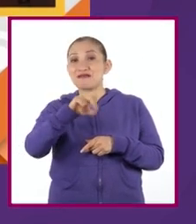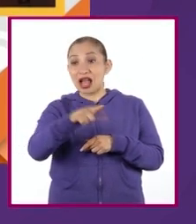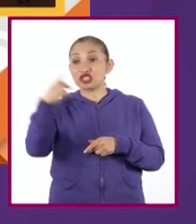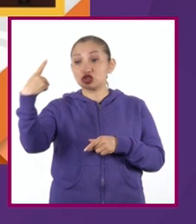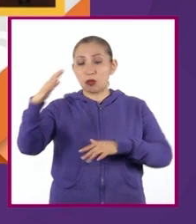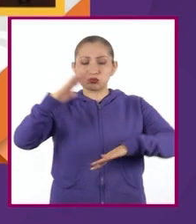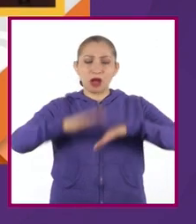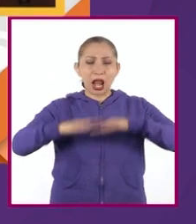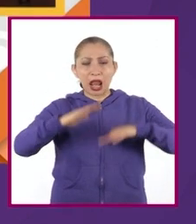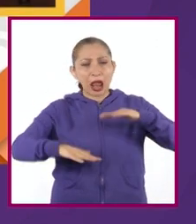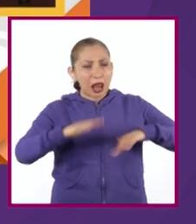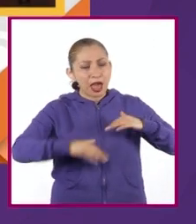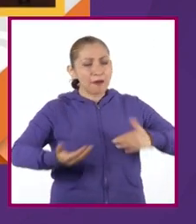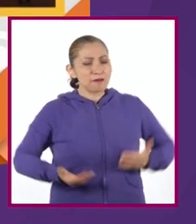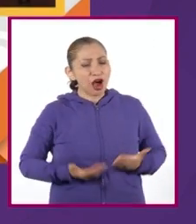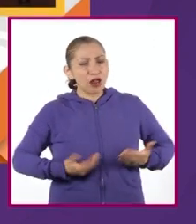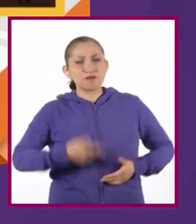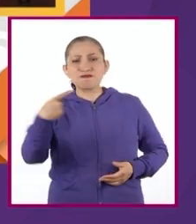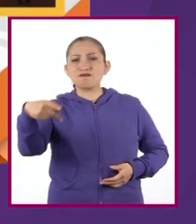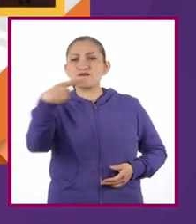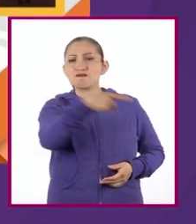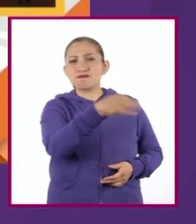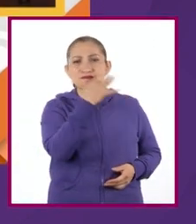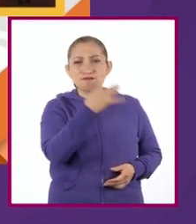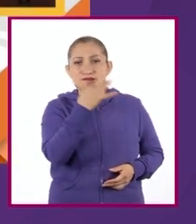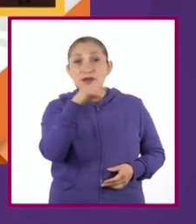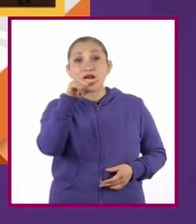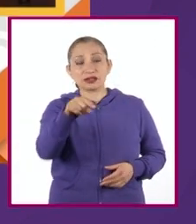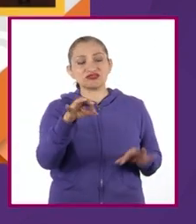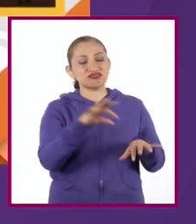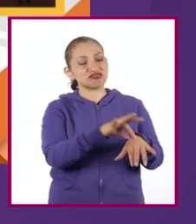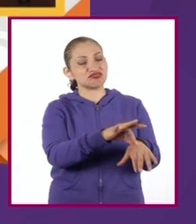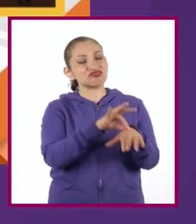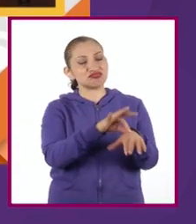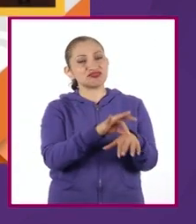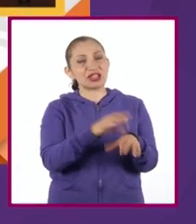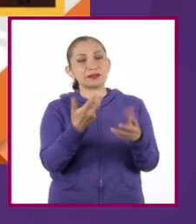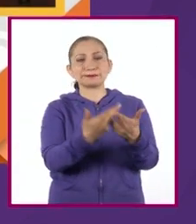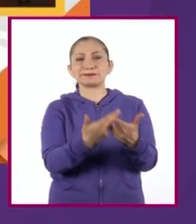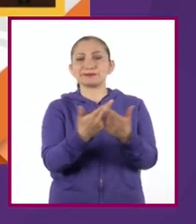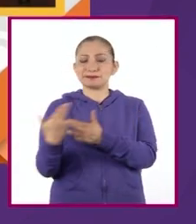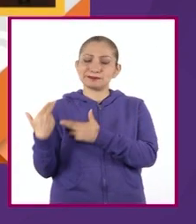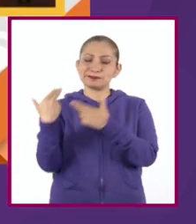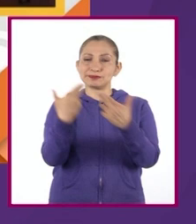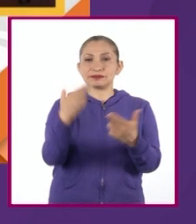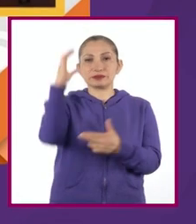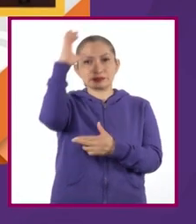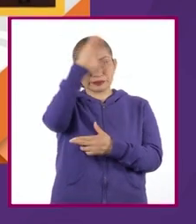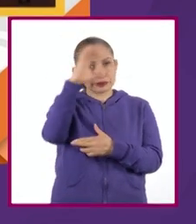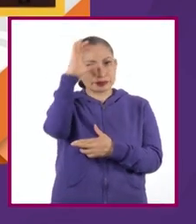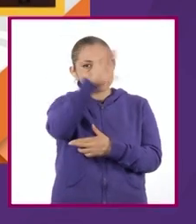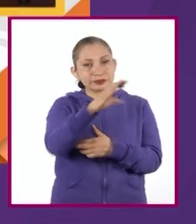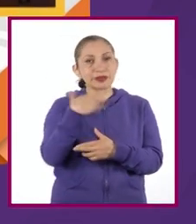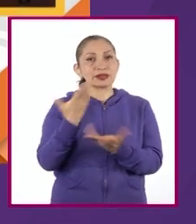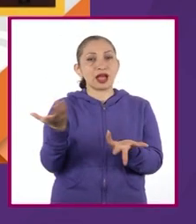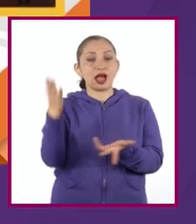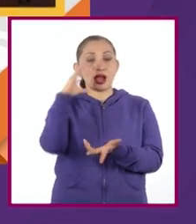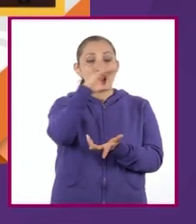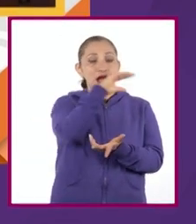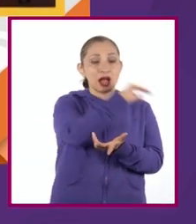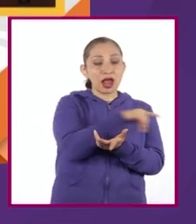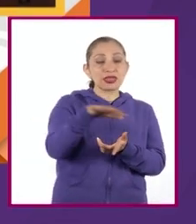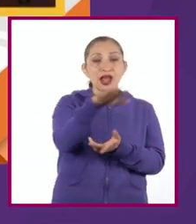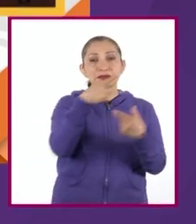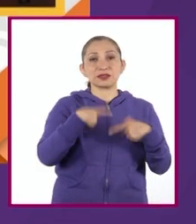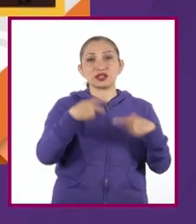sus tambores y danzas festivas son muestras vivas de la vasta herencia cultural de la negritud de